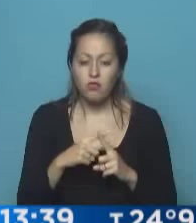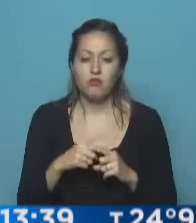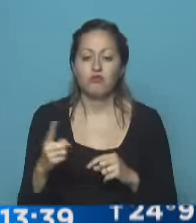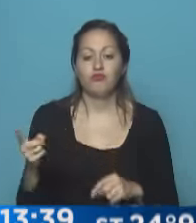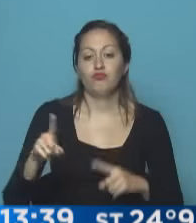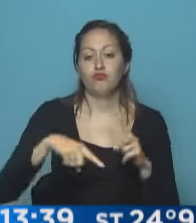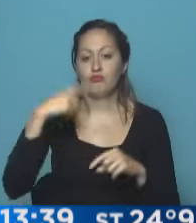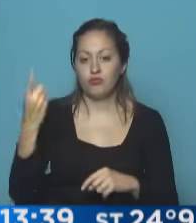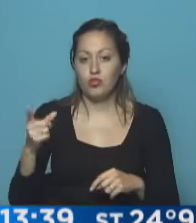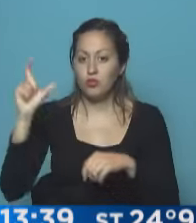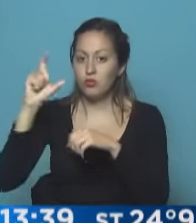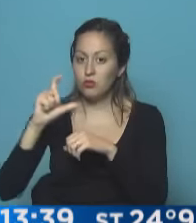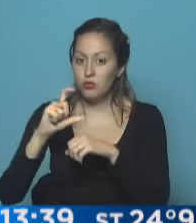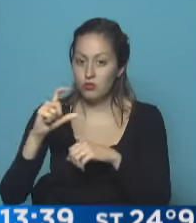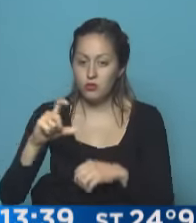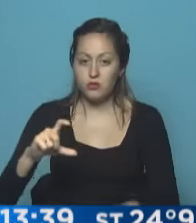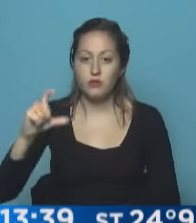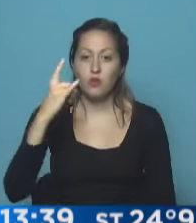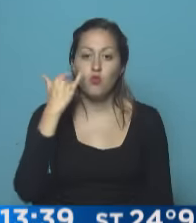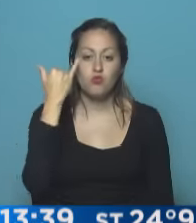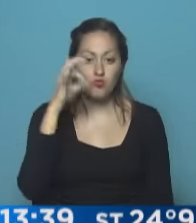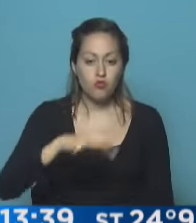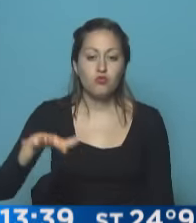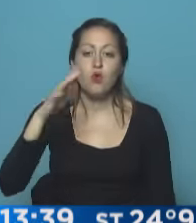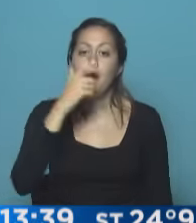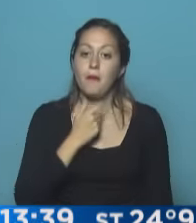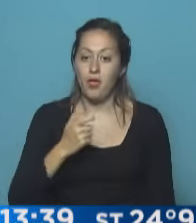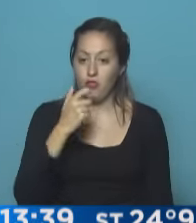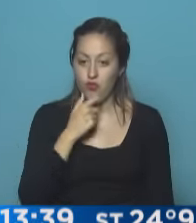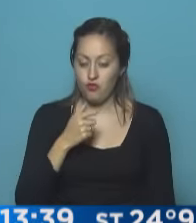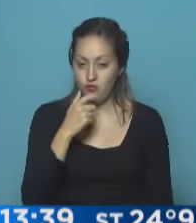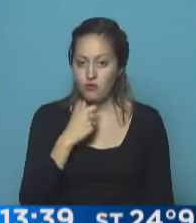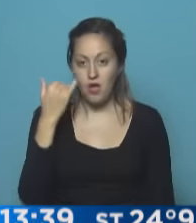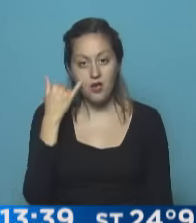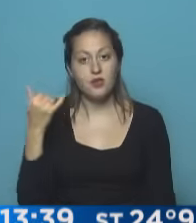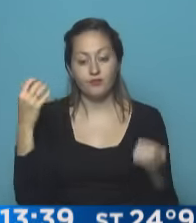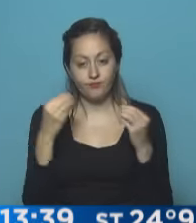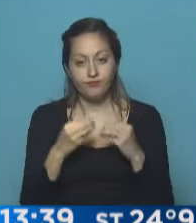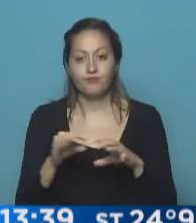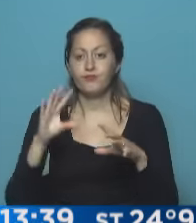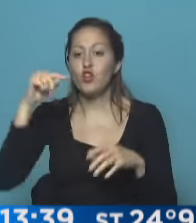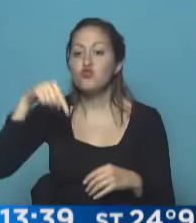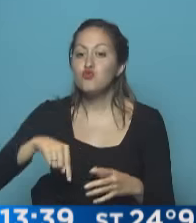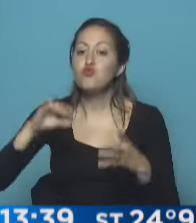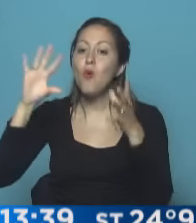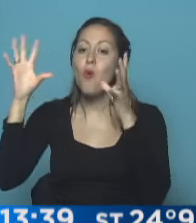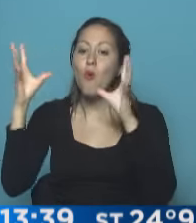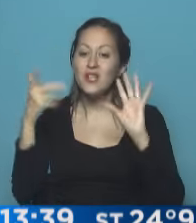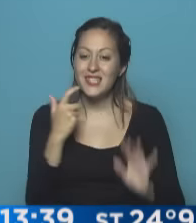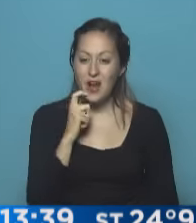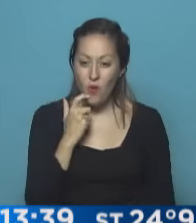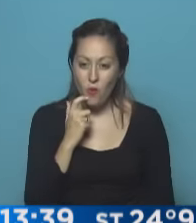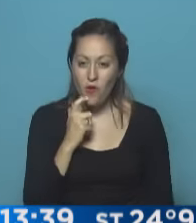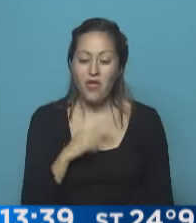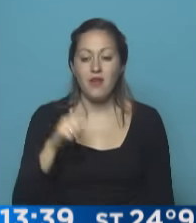a Cuyo y sí, aquí está en el sur de Mendoza y arrancando, desplazándose hacia el sur de San Luis, la